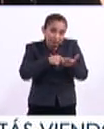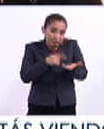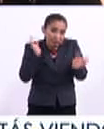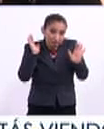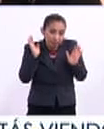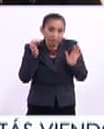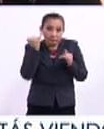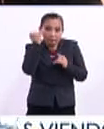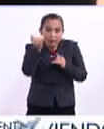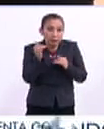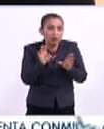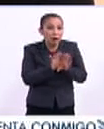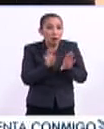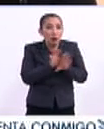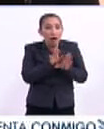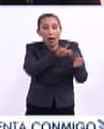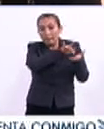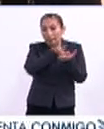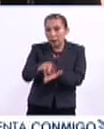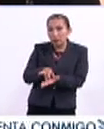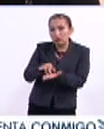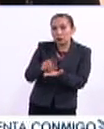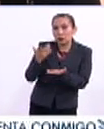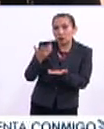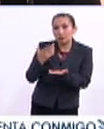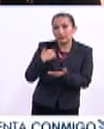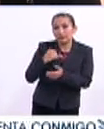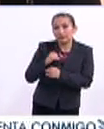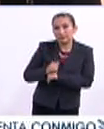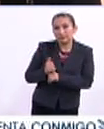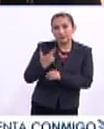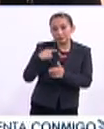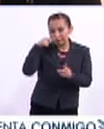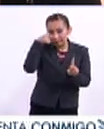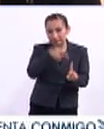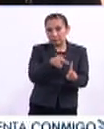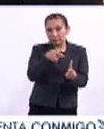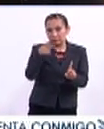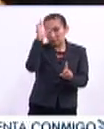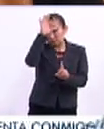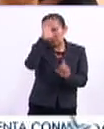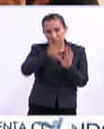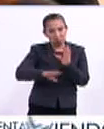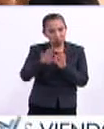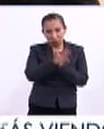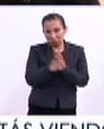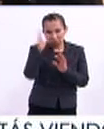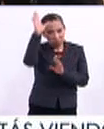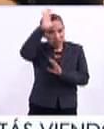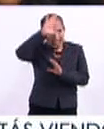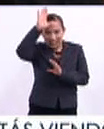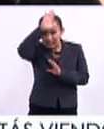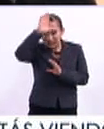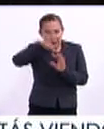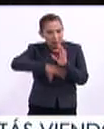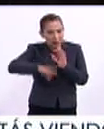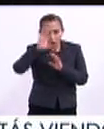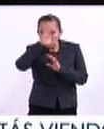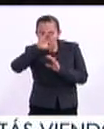nivel de apoyo y de administrativo. El centro es la ciencia básica. La ciencia básica la